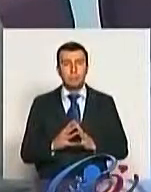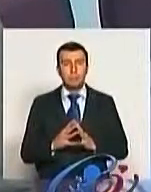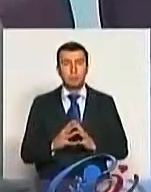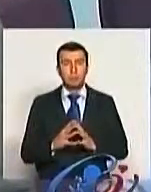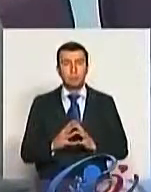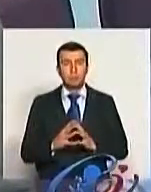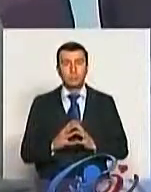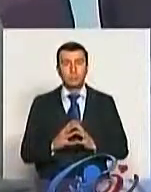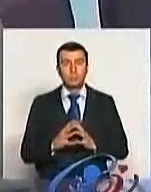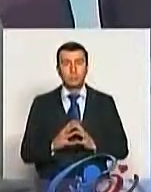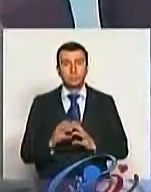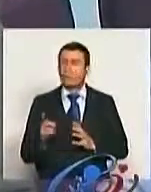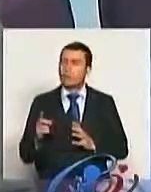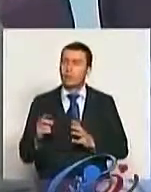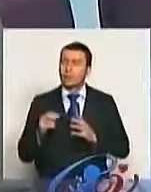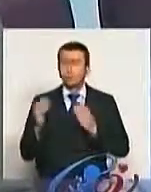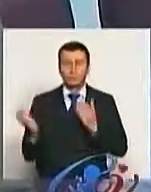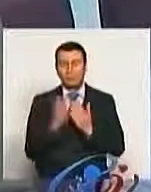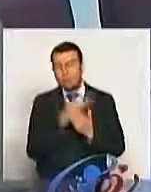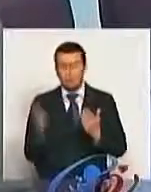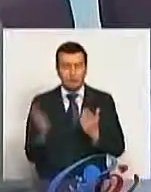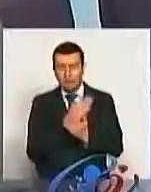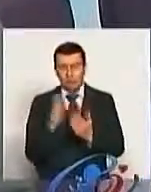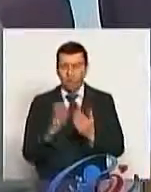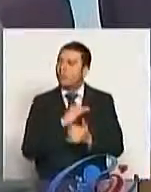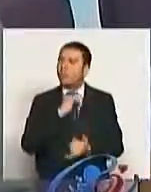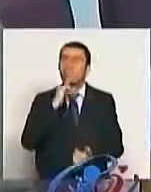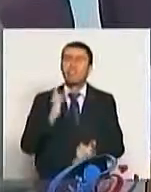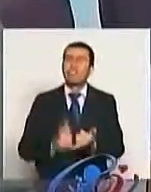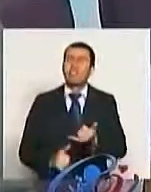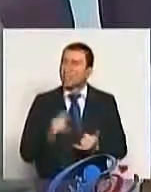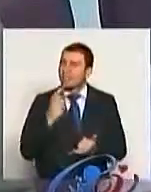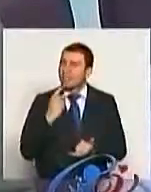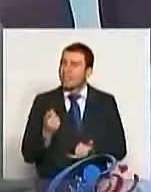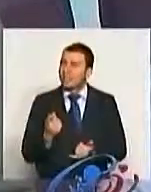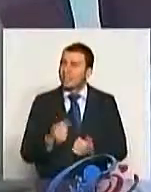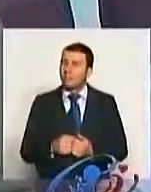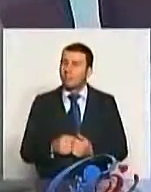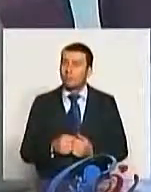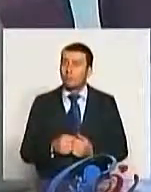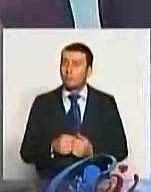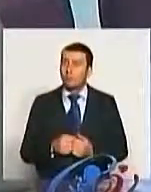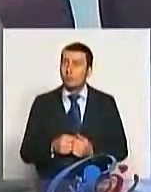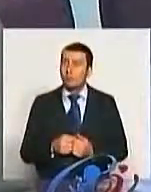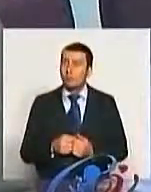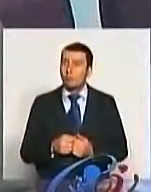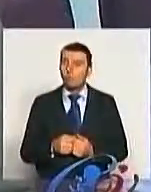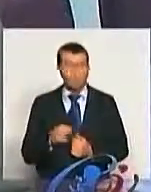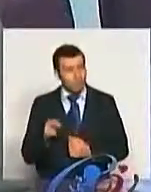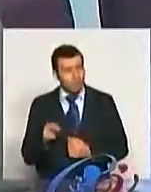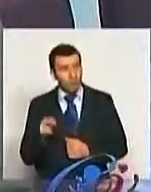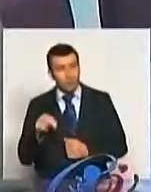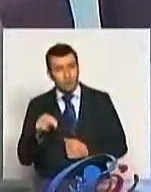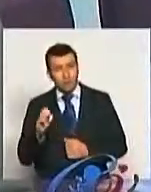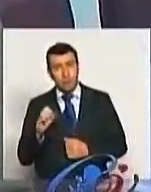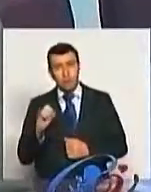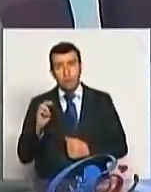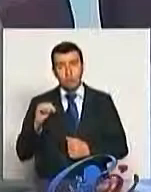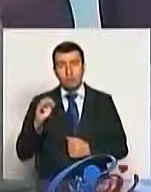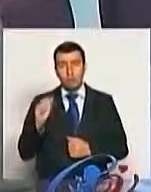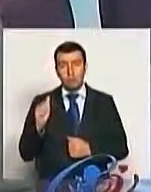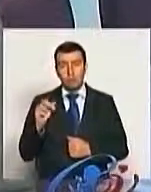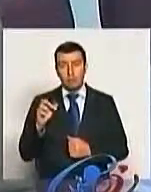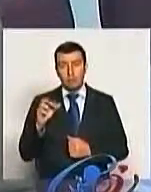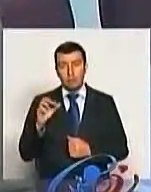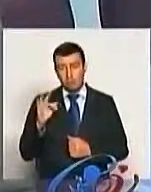El diagnóstico final, allá en la parte final de la hoja dice un diagnóstico. Bueno, aquí dice miomatosis